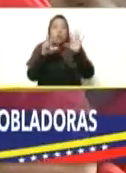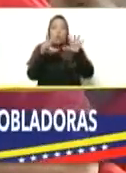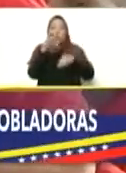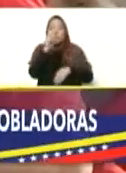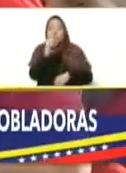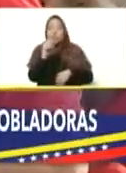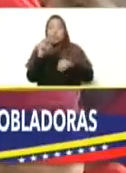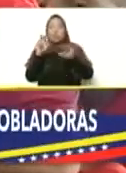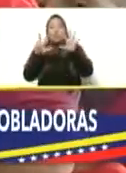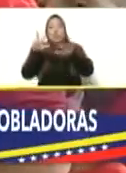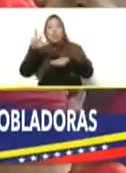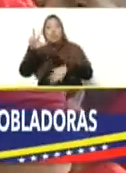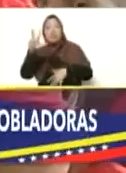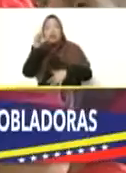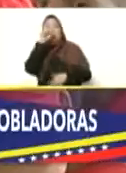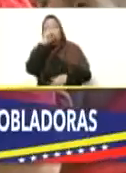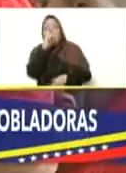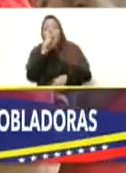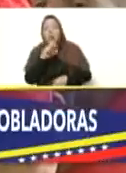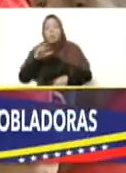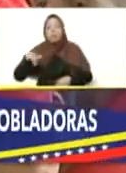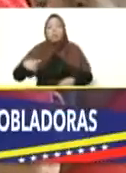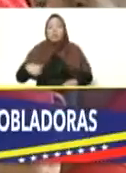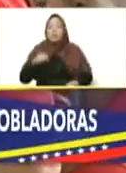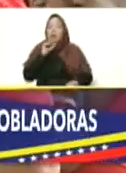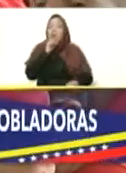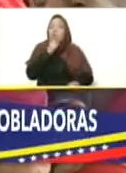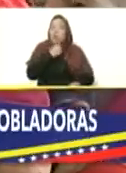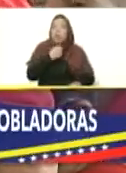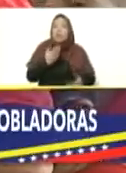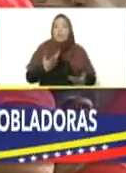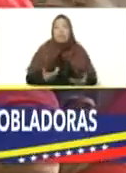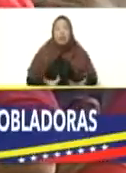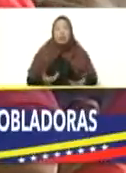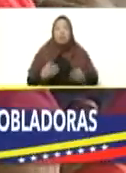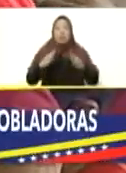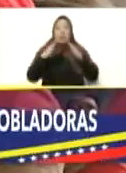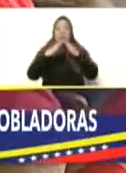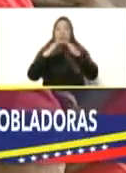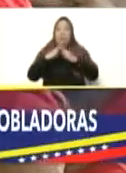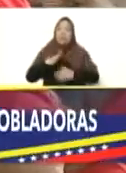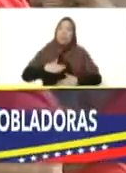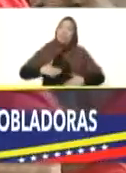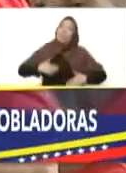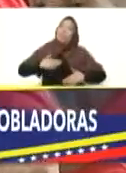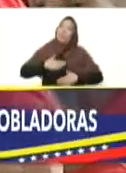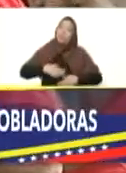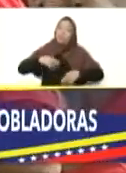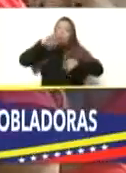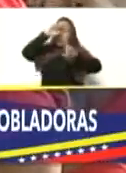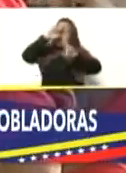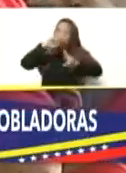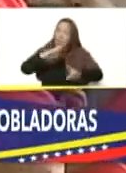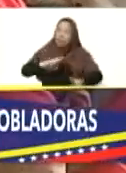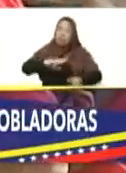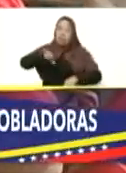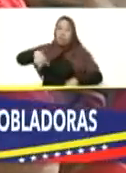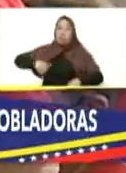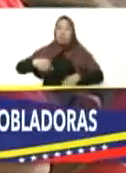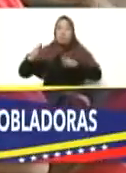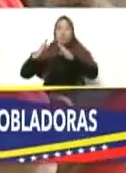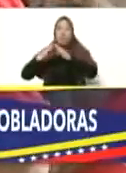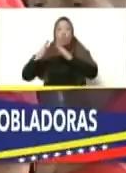en los edificios todavía y nosotros decidimos presidentes la dignificación de esas trabajadoras residenciales con su vivienda